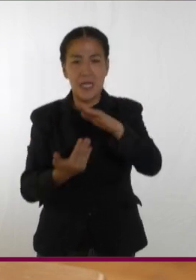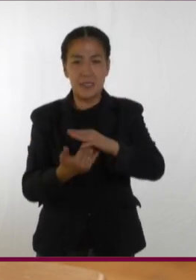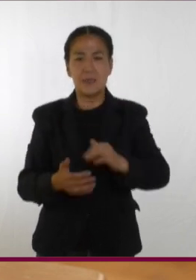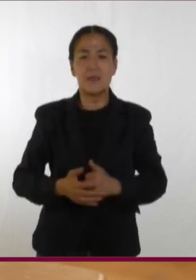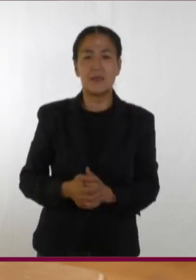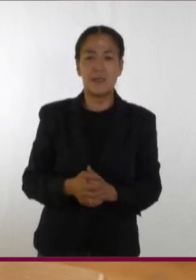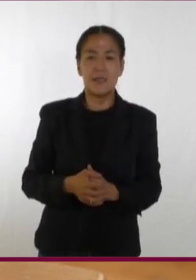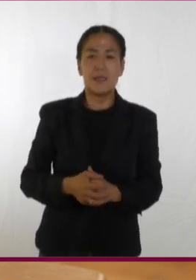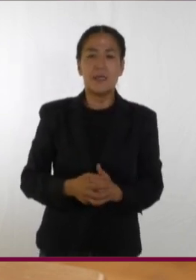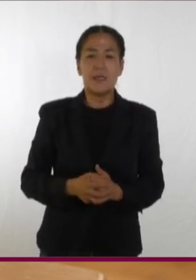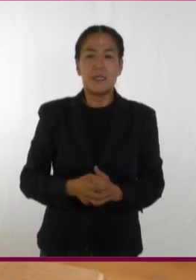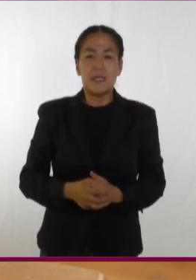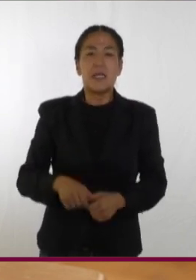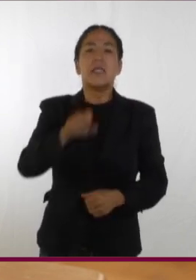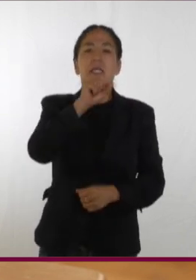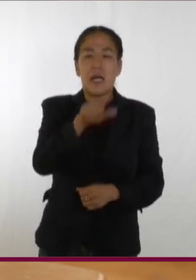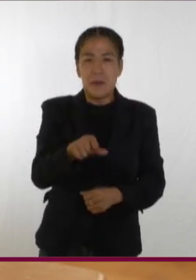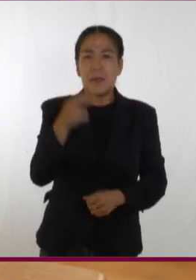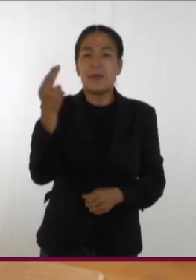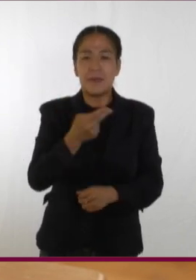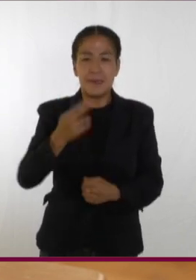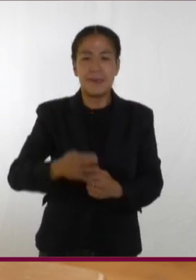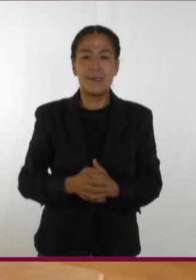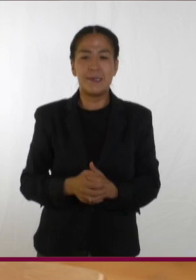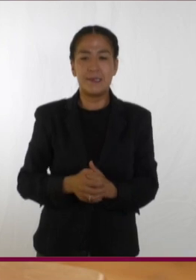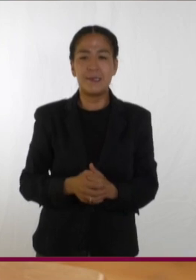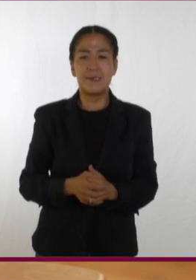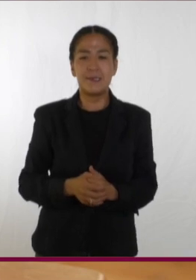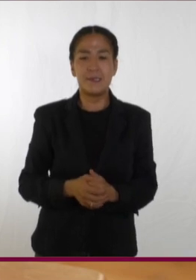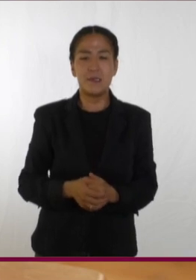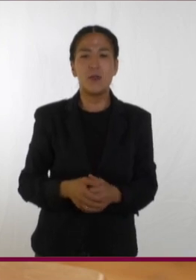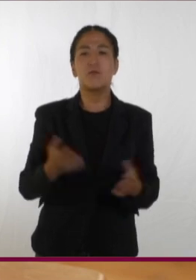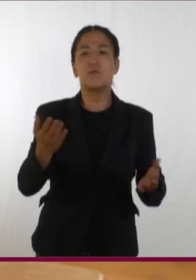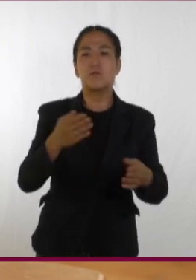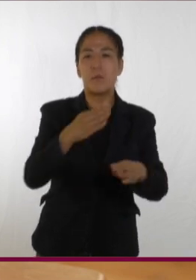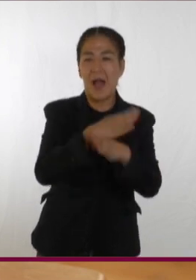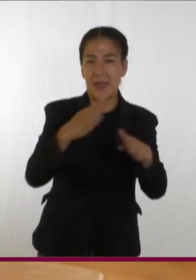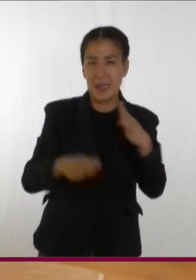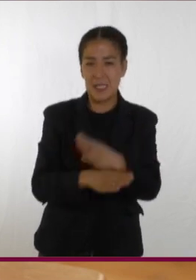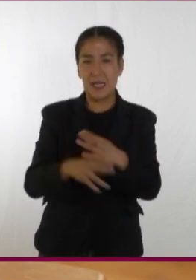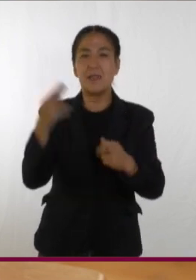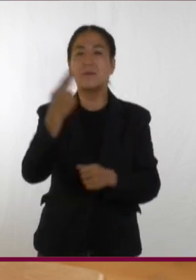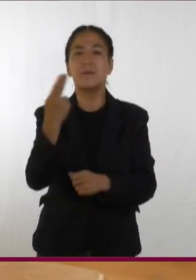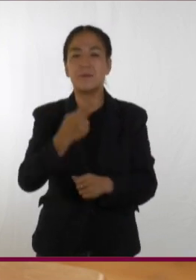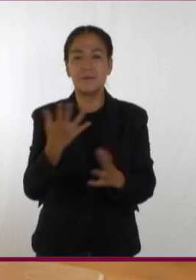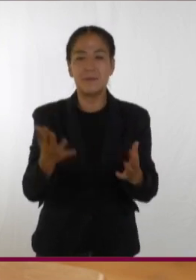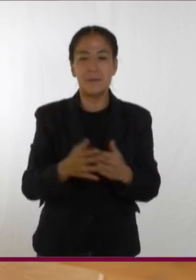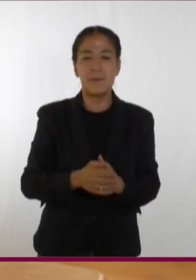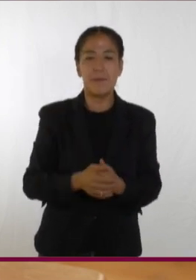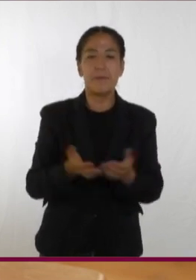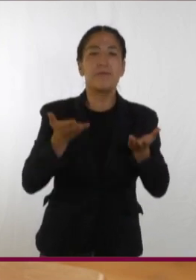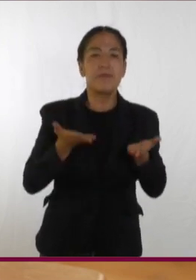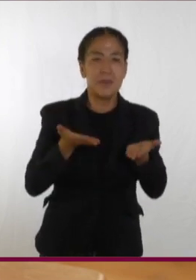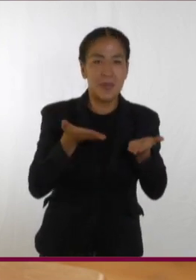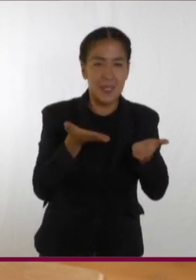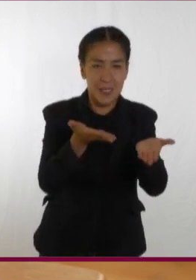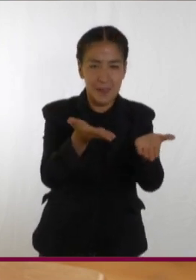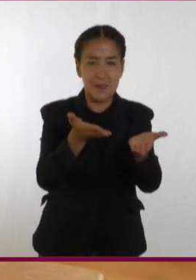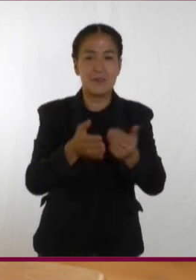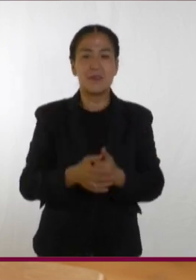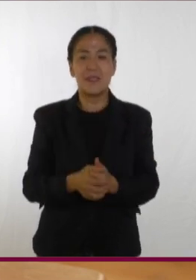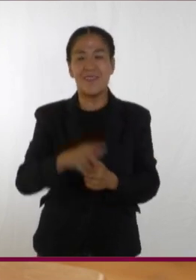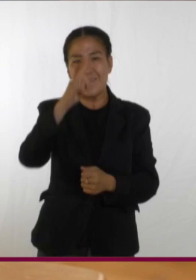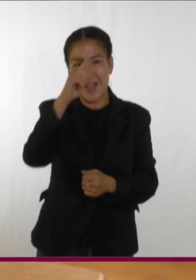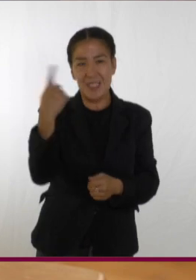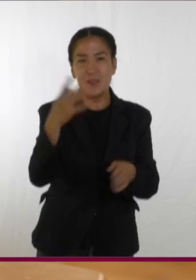acero inoxidable o de granito, mármol. También vamos a necesitar ciertos utensilios. Para ello